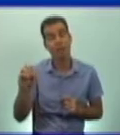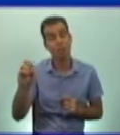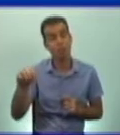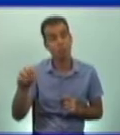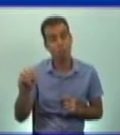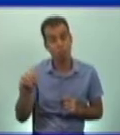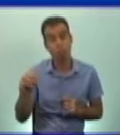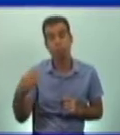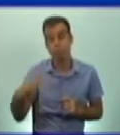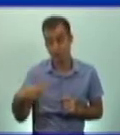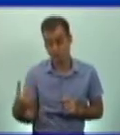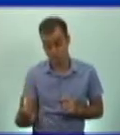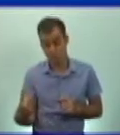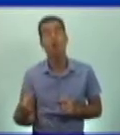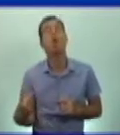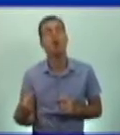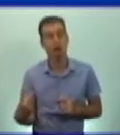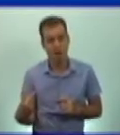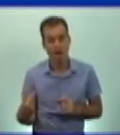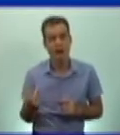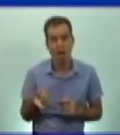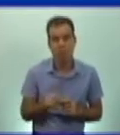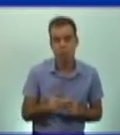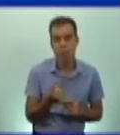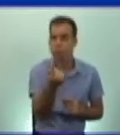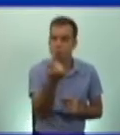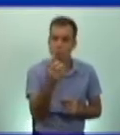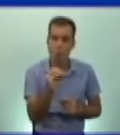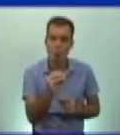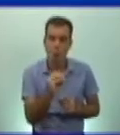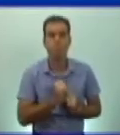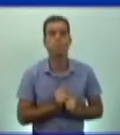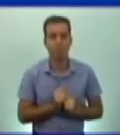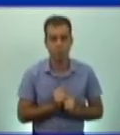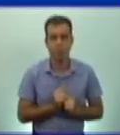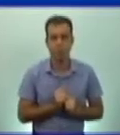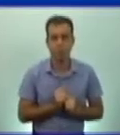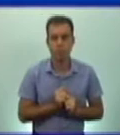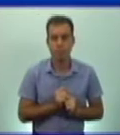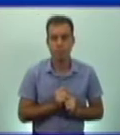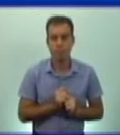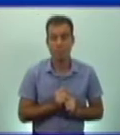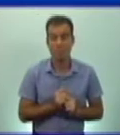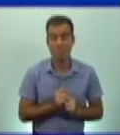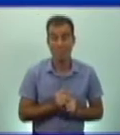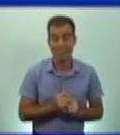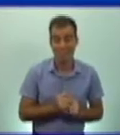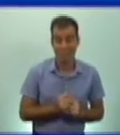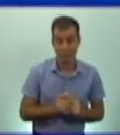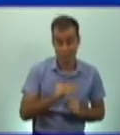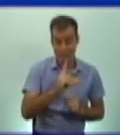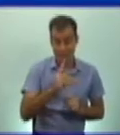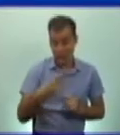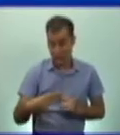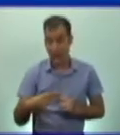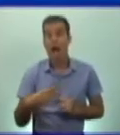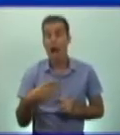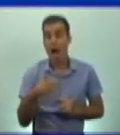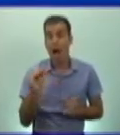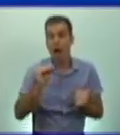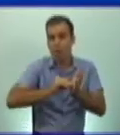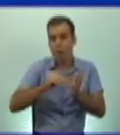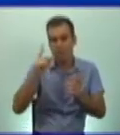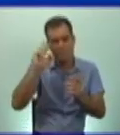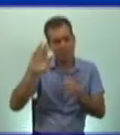énfasis en algo. El delta H de la reacción, hasta el momento, nosotros lo poníamos porque ustedes saben que en todas las